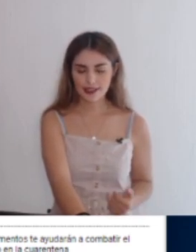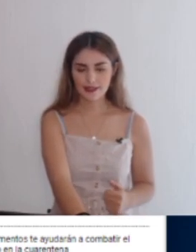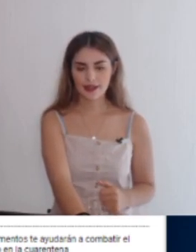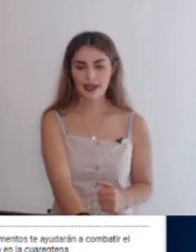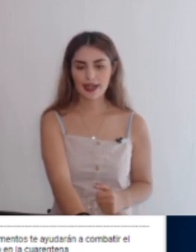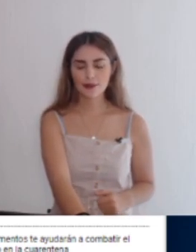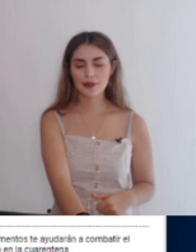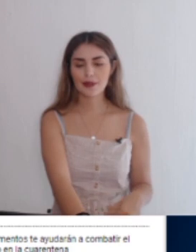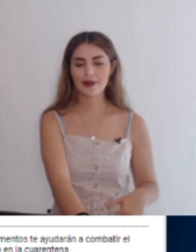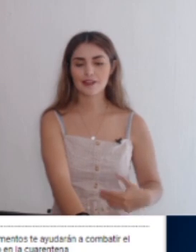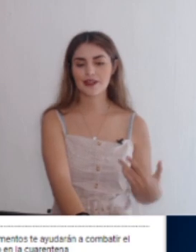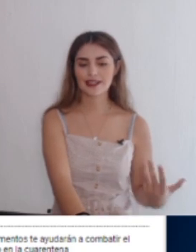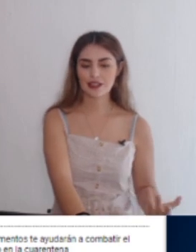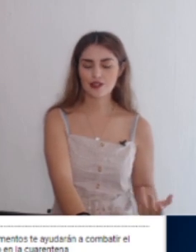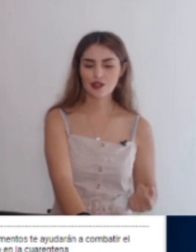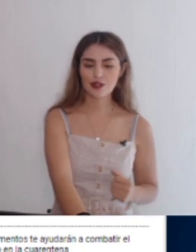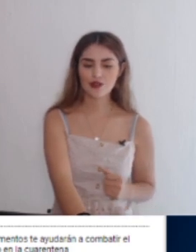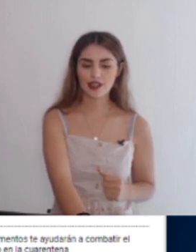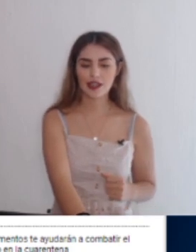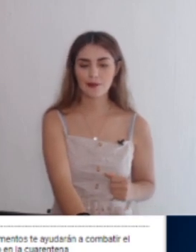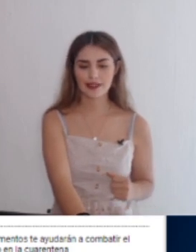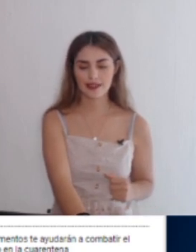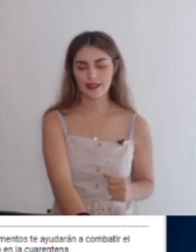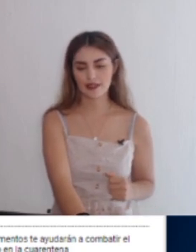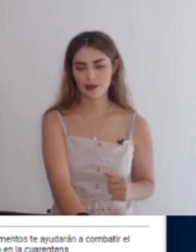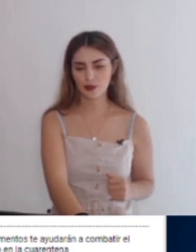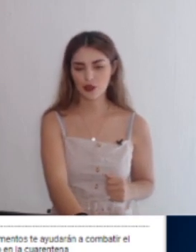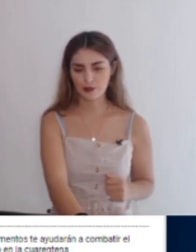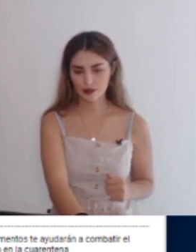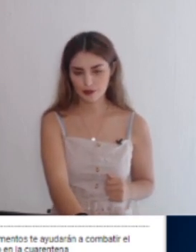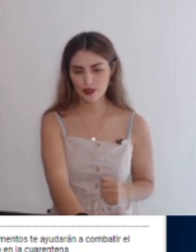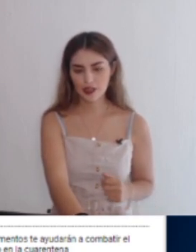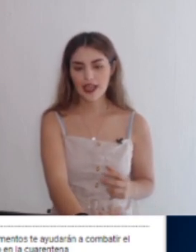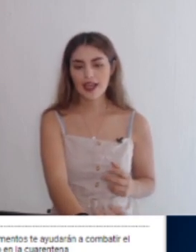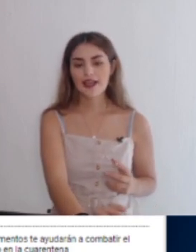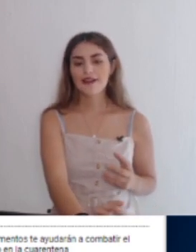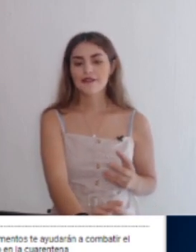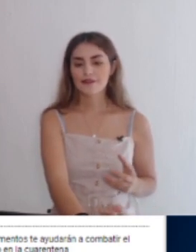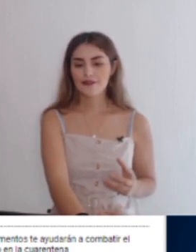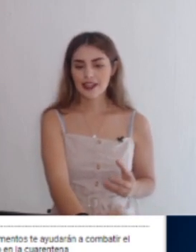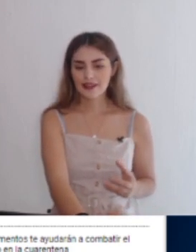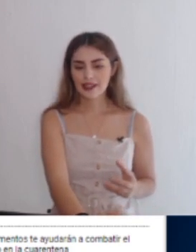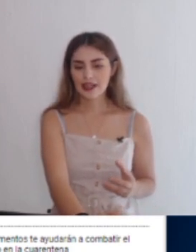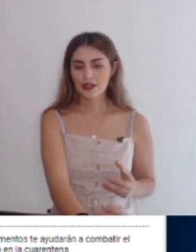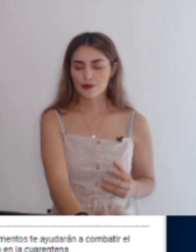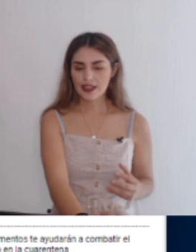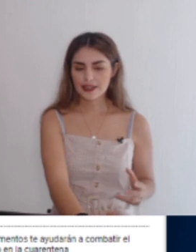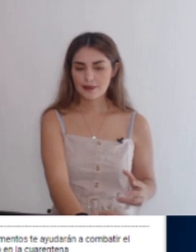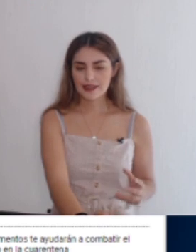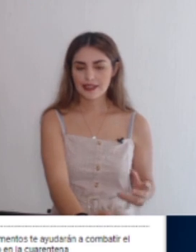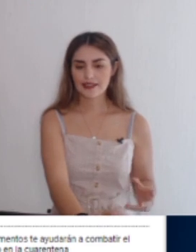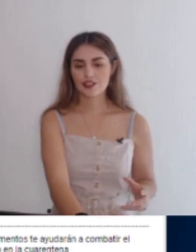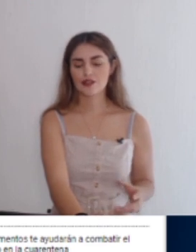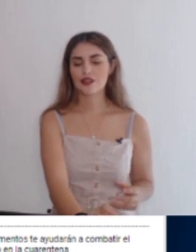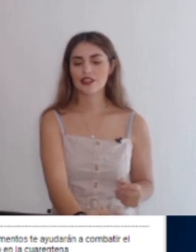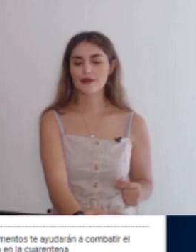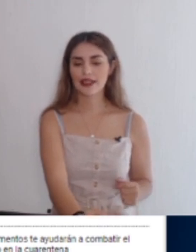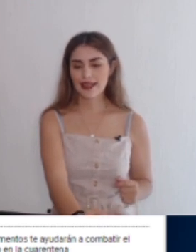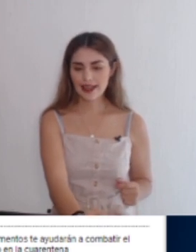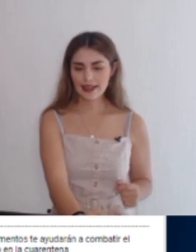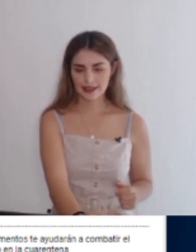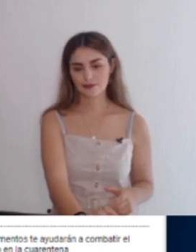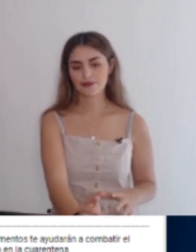hoy se llevará a cabo una manifestación en contra del presidente Andrés Manuel López Obrador, frente a algunas